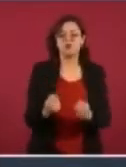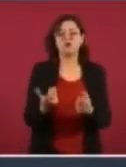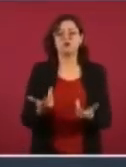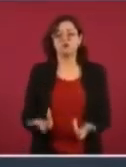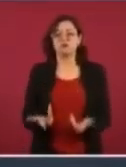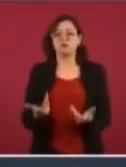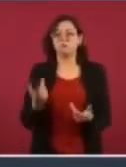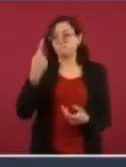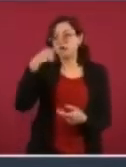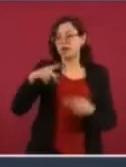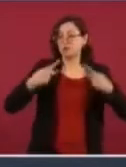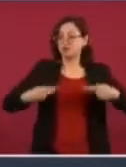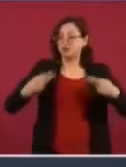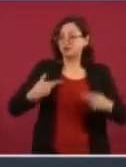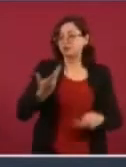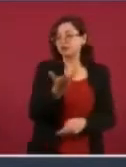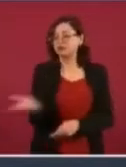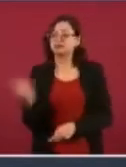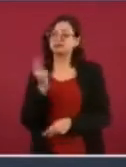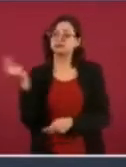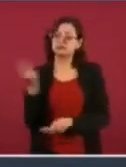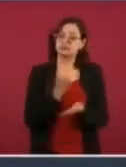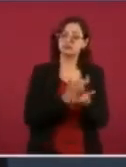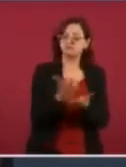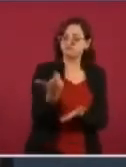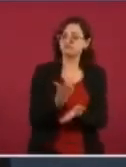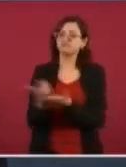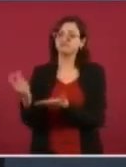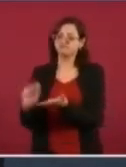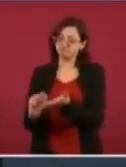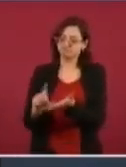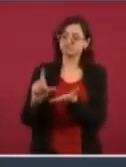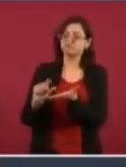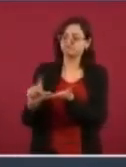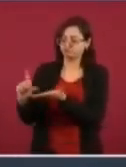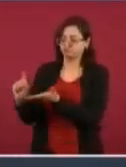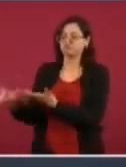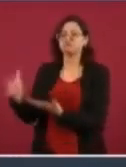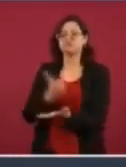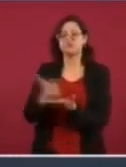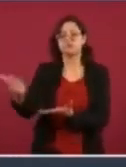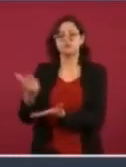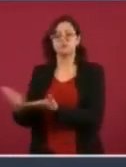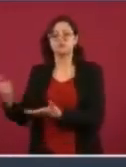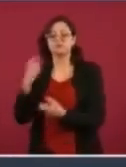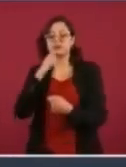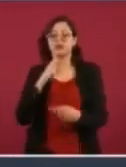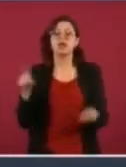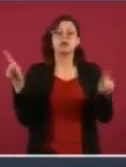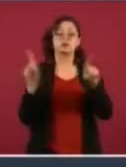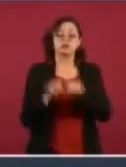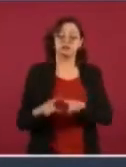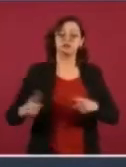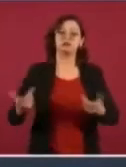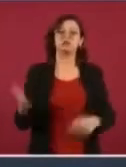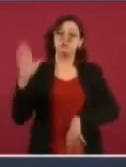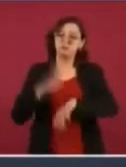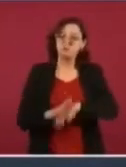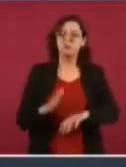recuperación salarial y una estrategia de creación masiva de empleos